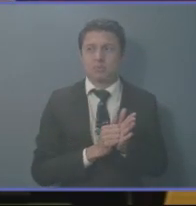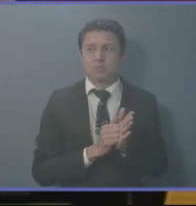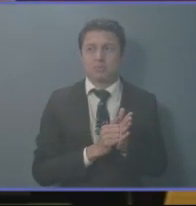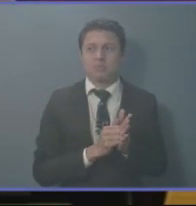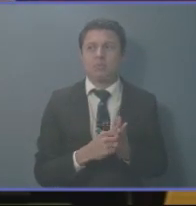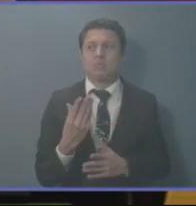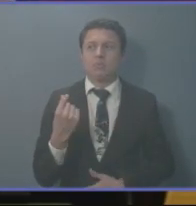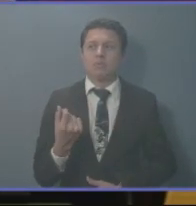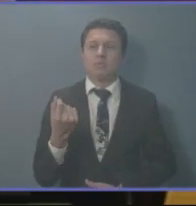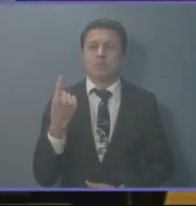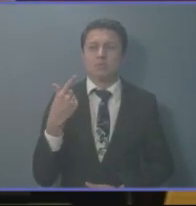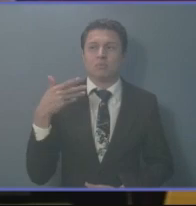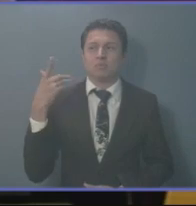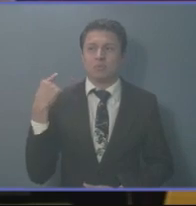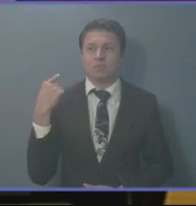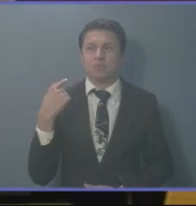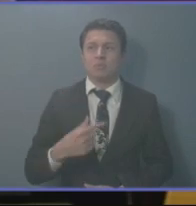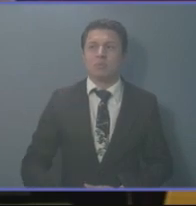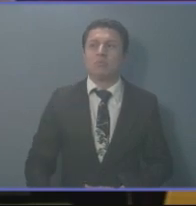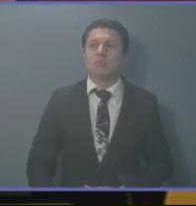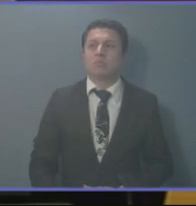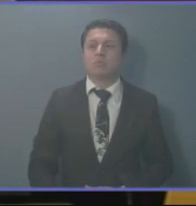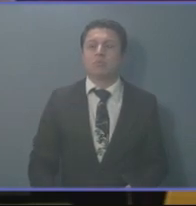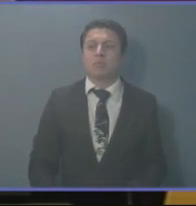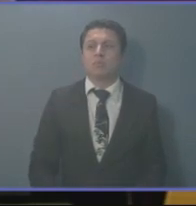dio el día de ayer.